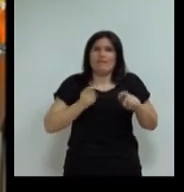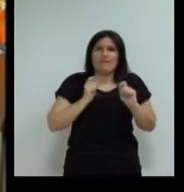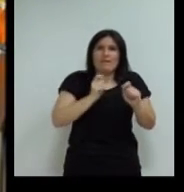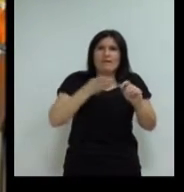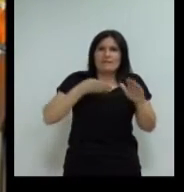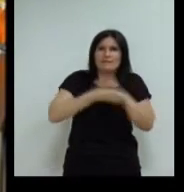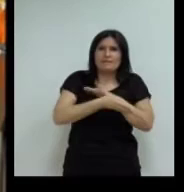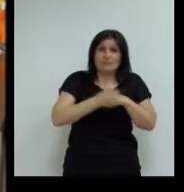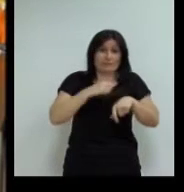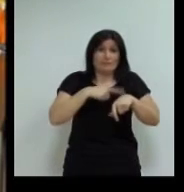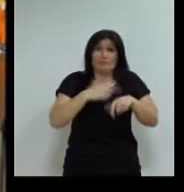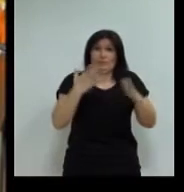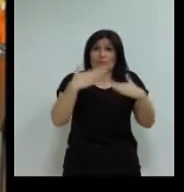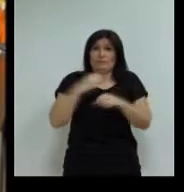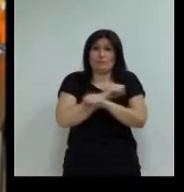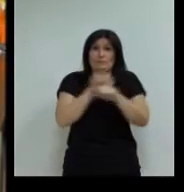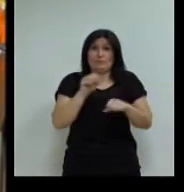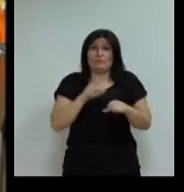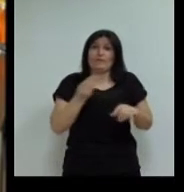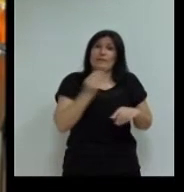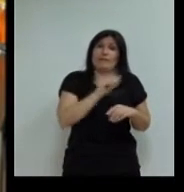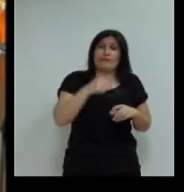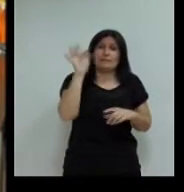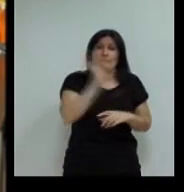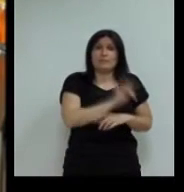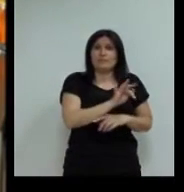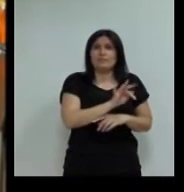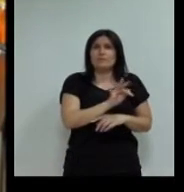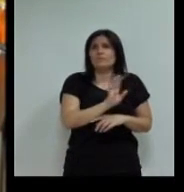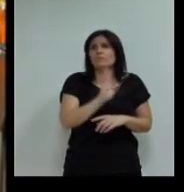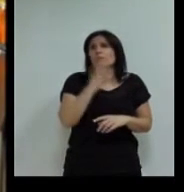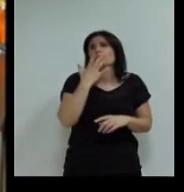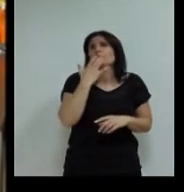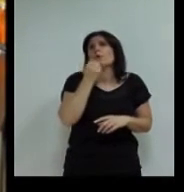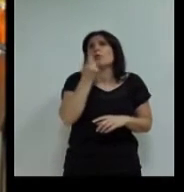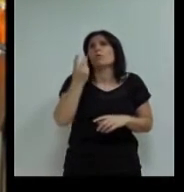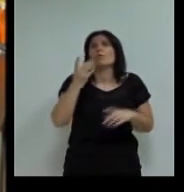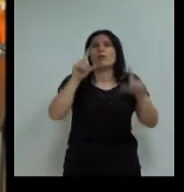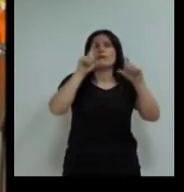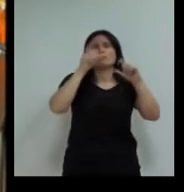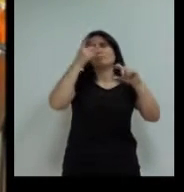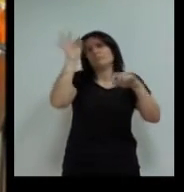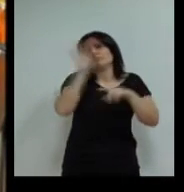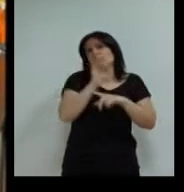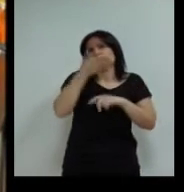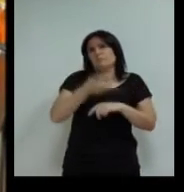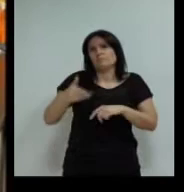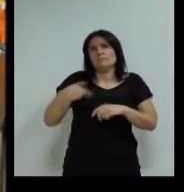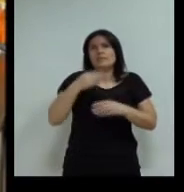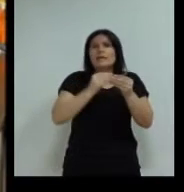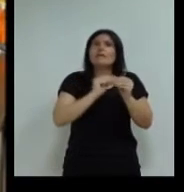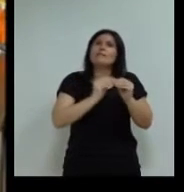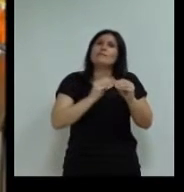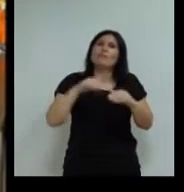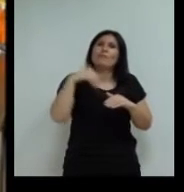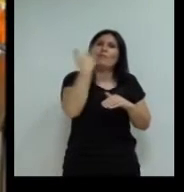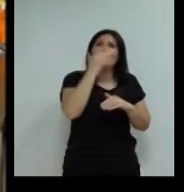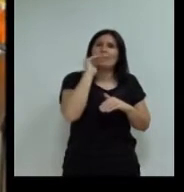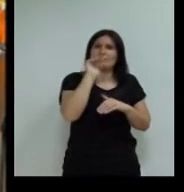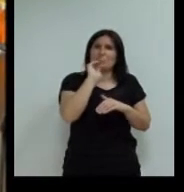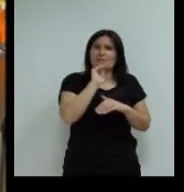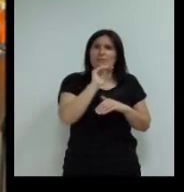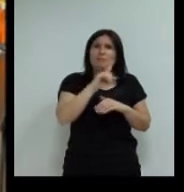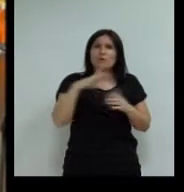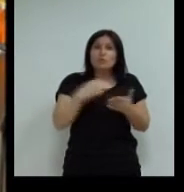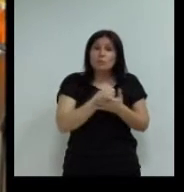accesibilidad en esa película. Pasa con los grandes títulos que vienen hechos desde fuera, pero todo aquello que se